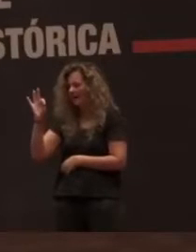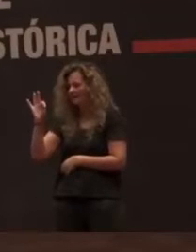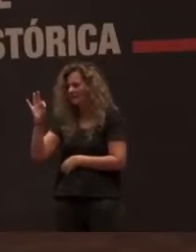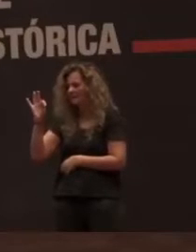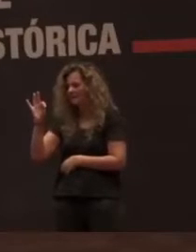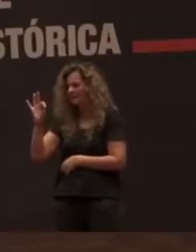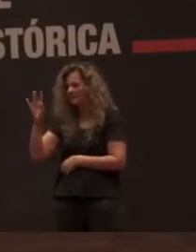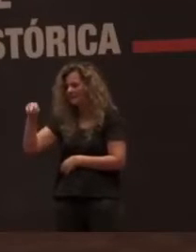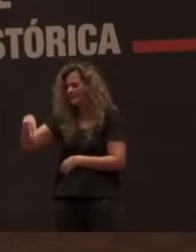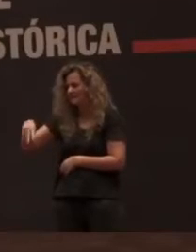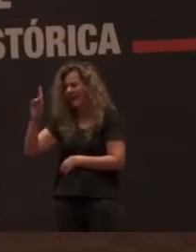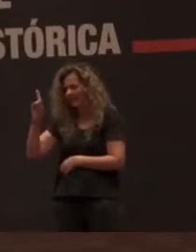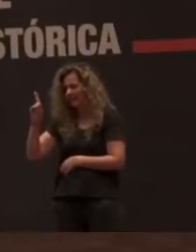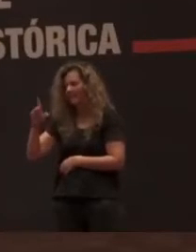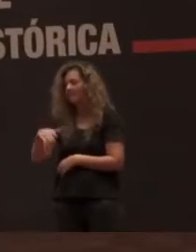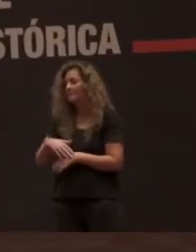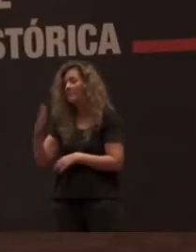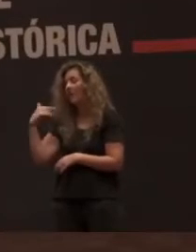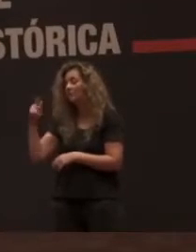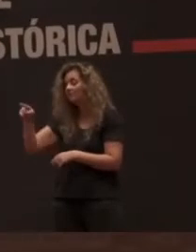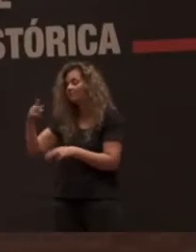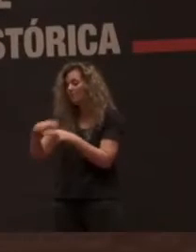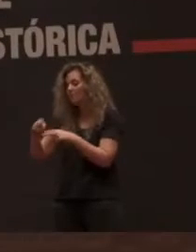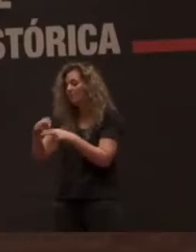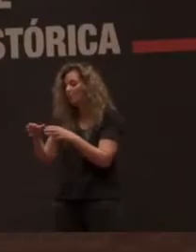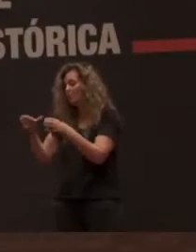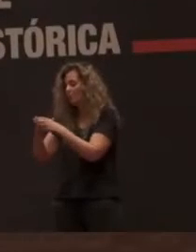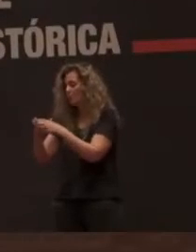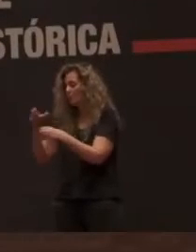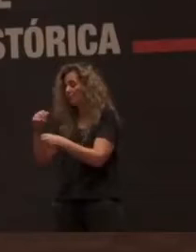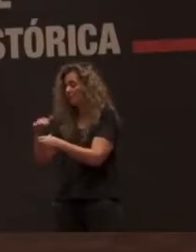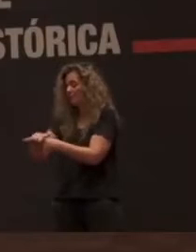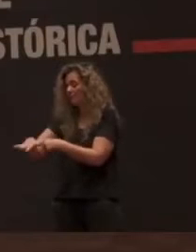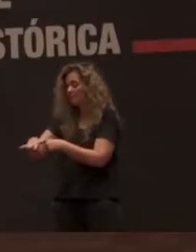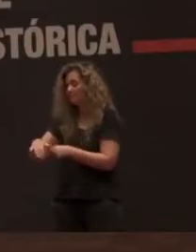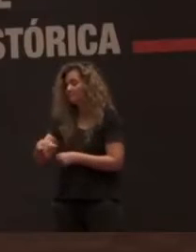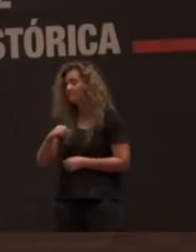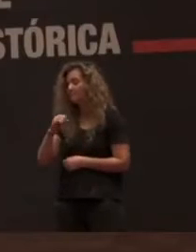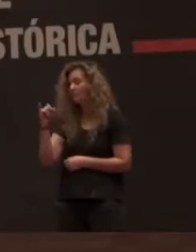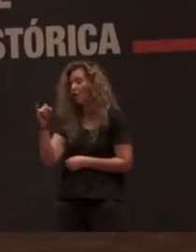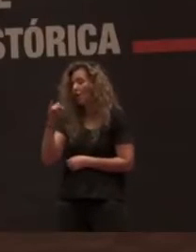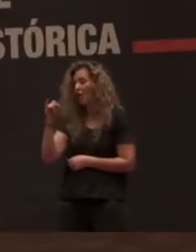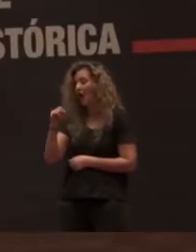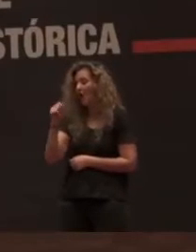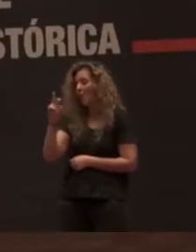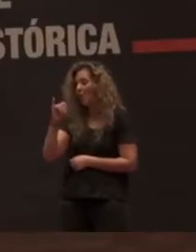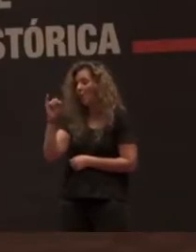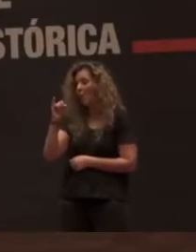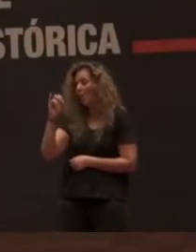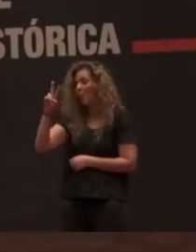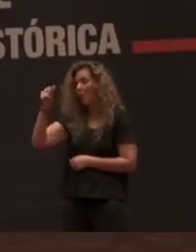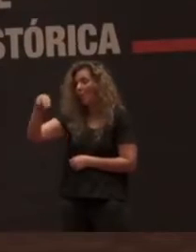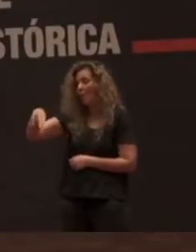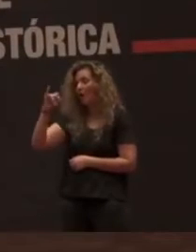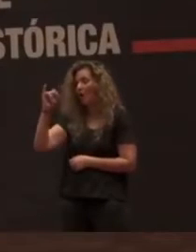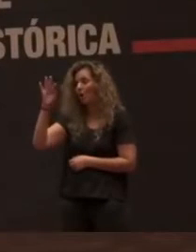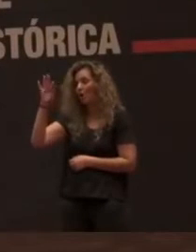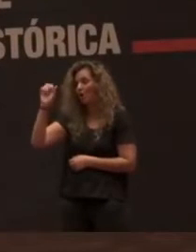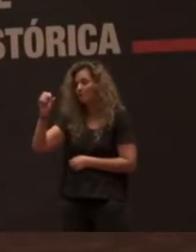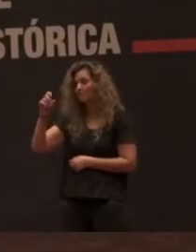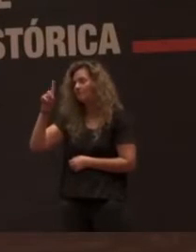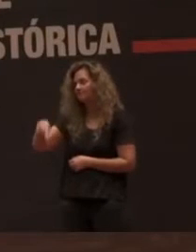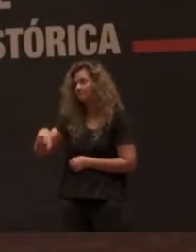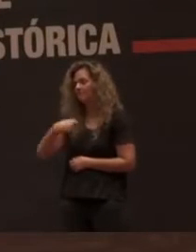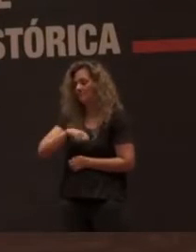politólogos más influentes en aquellos momentos, y también de José Liz, que fue una figura que en España tuvo